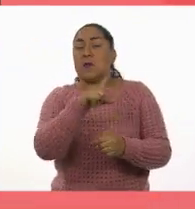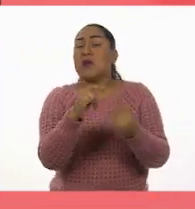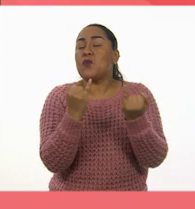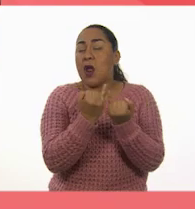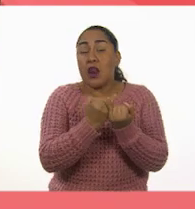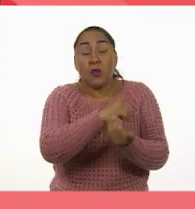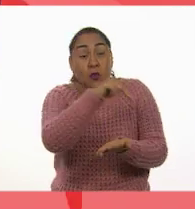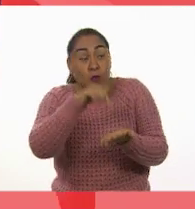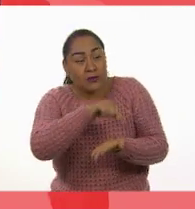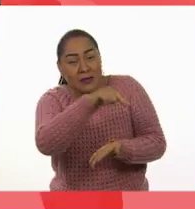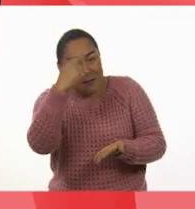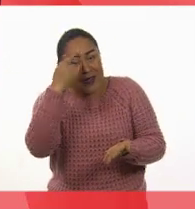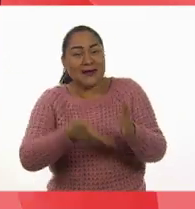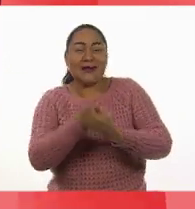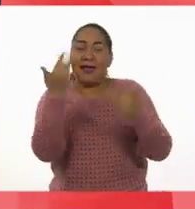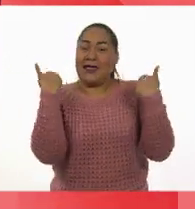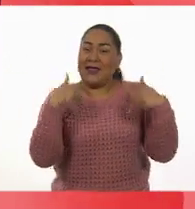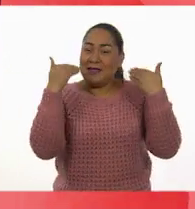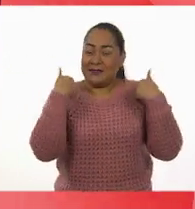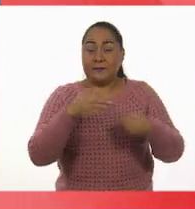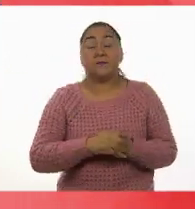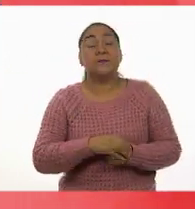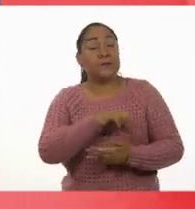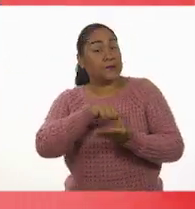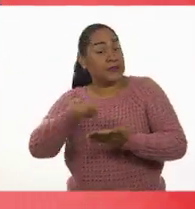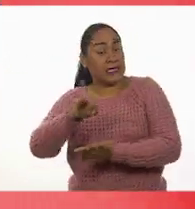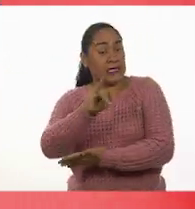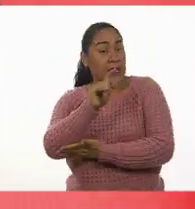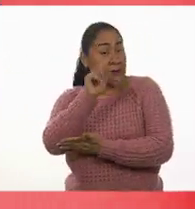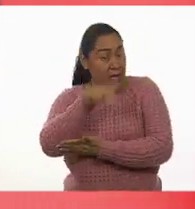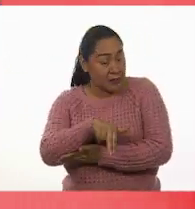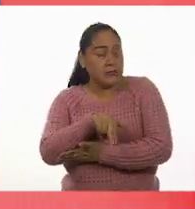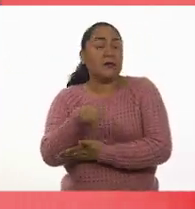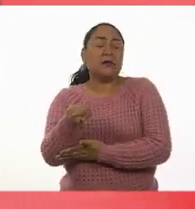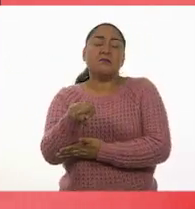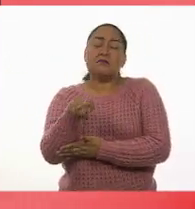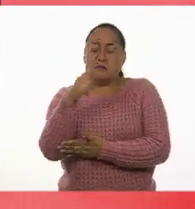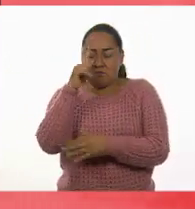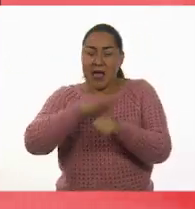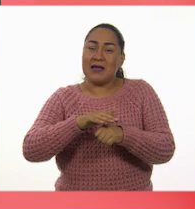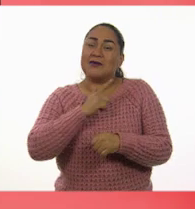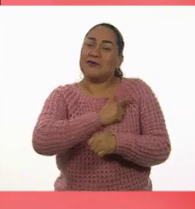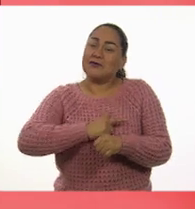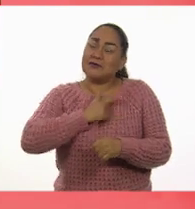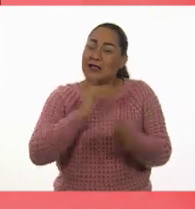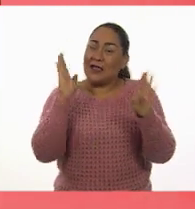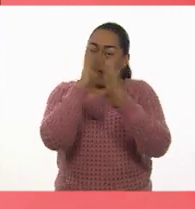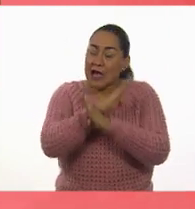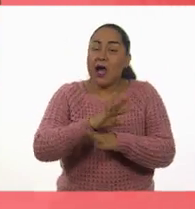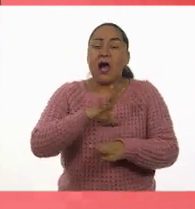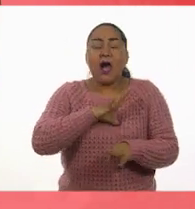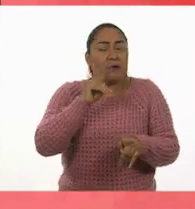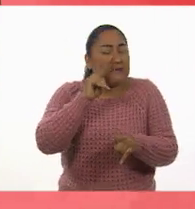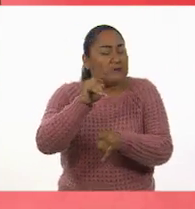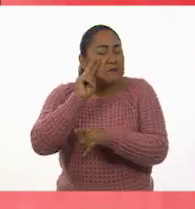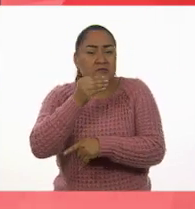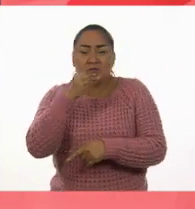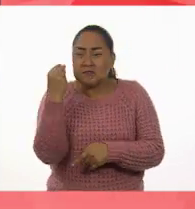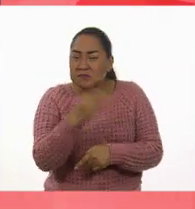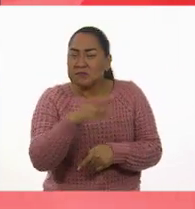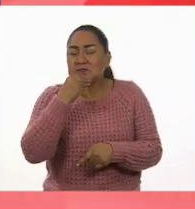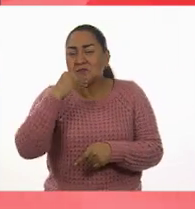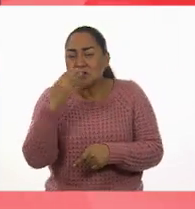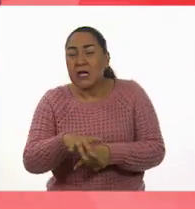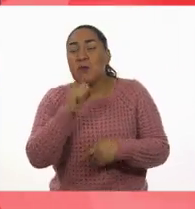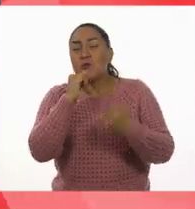lugares para turismo de aventura. Ixtapas y Guatanejo, un destino doblemente placentero, que ofrece atractivos desde el pintoresco